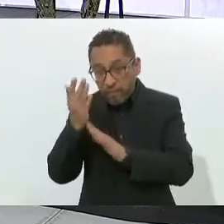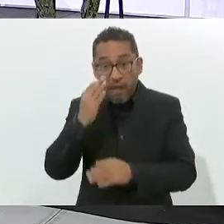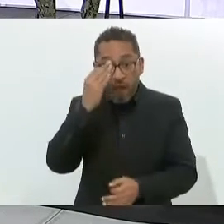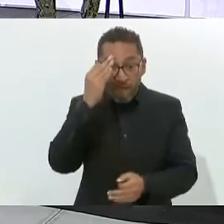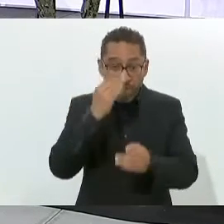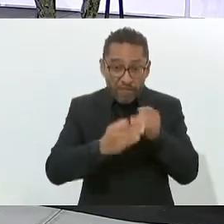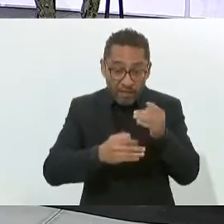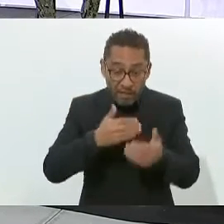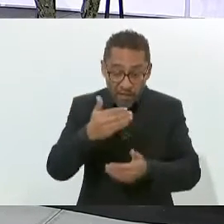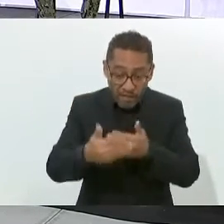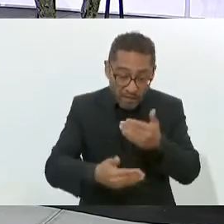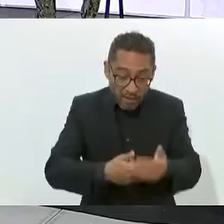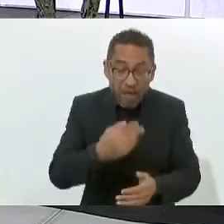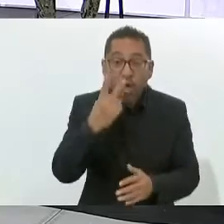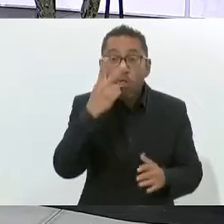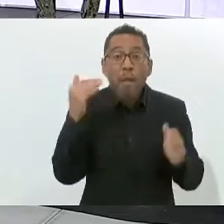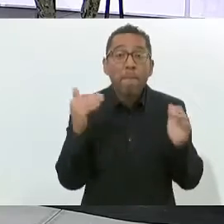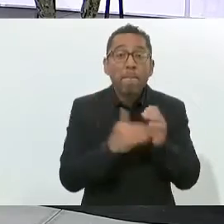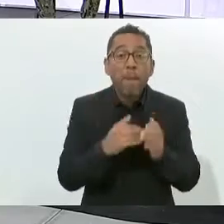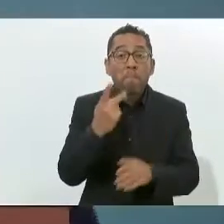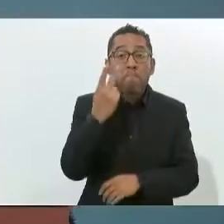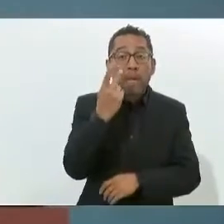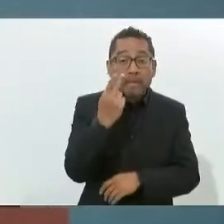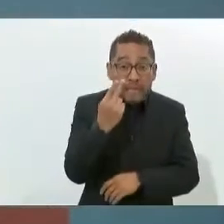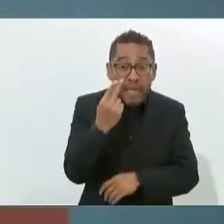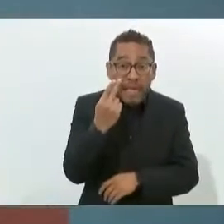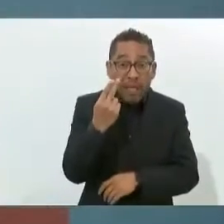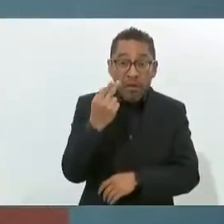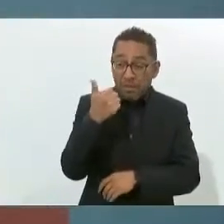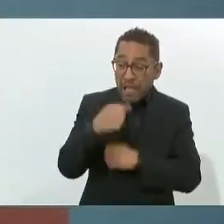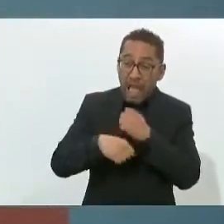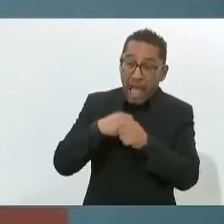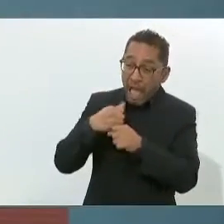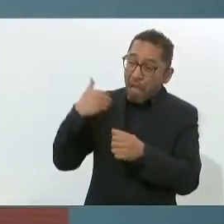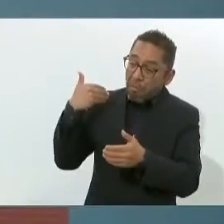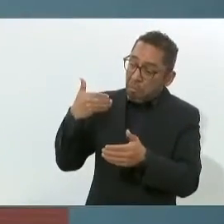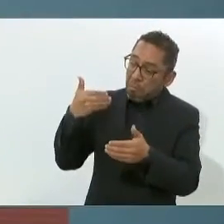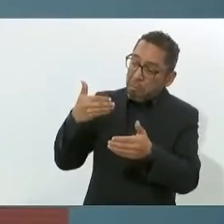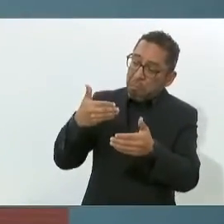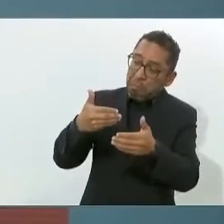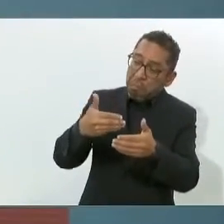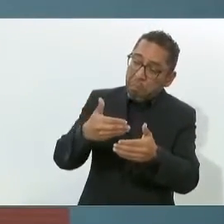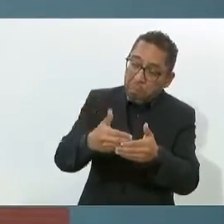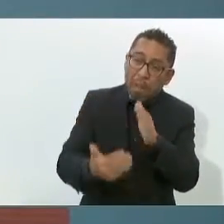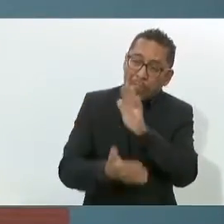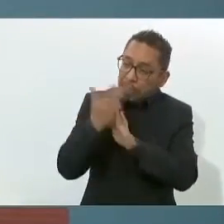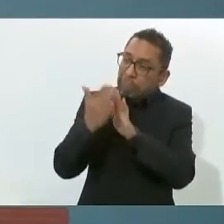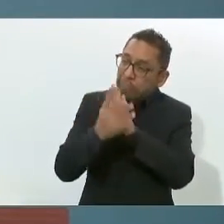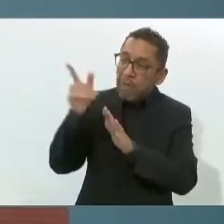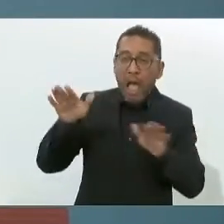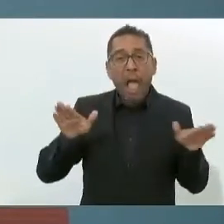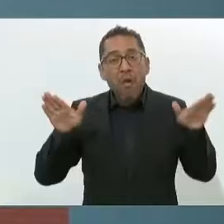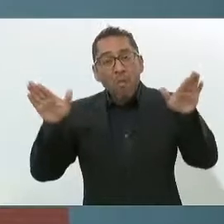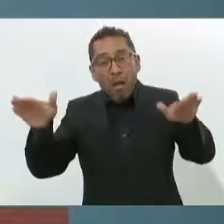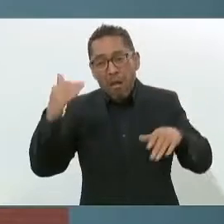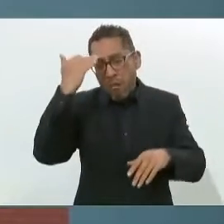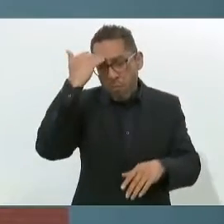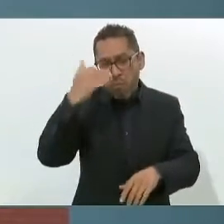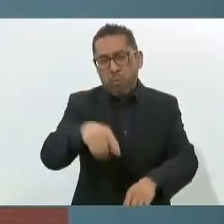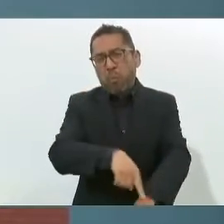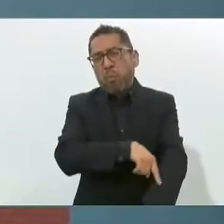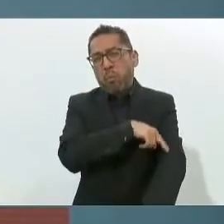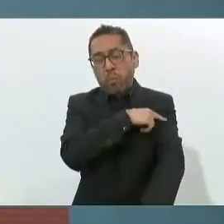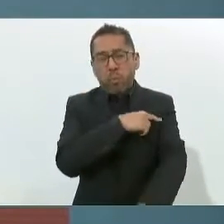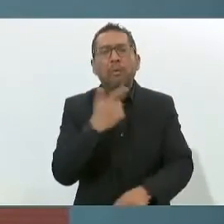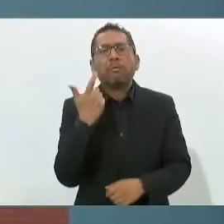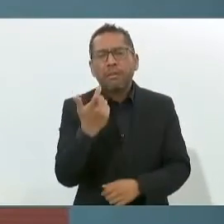a pasar todo el sexenio construyendo el aeropuerto, iba a costar, si nos iba